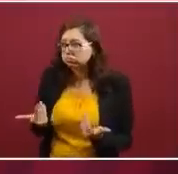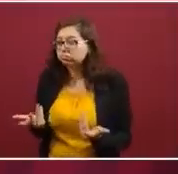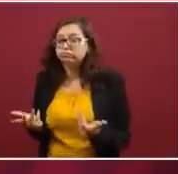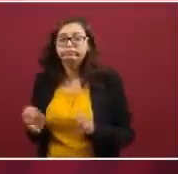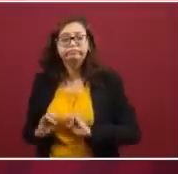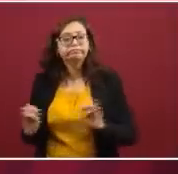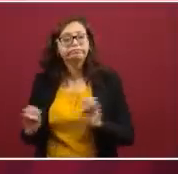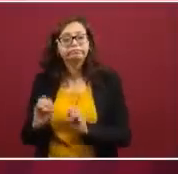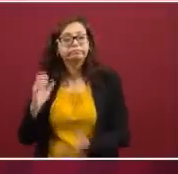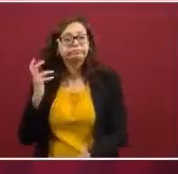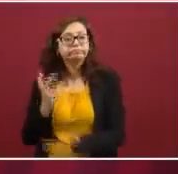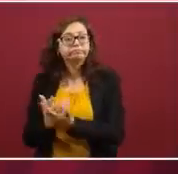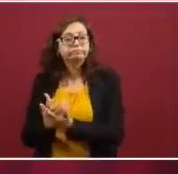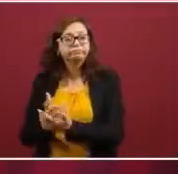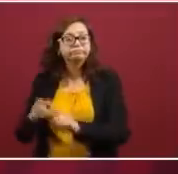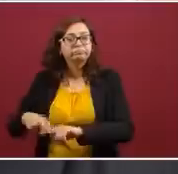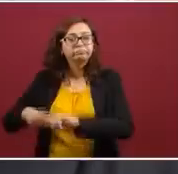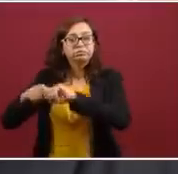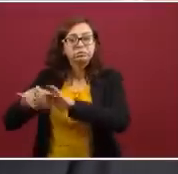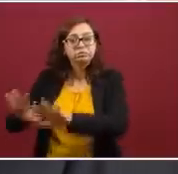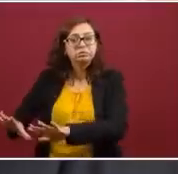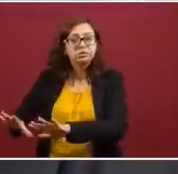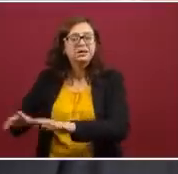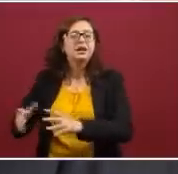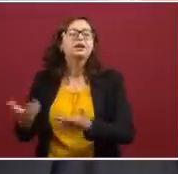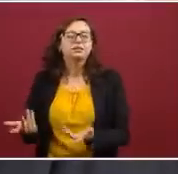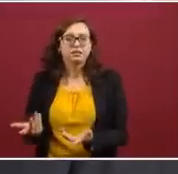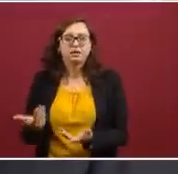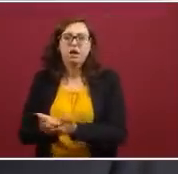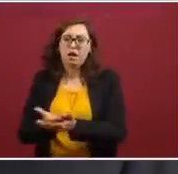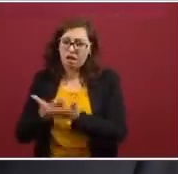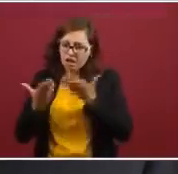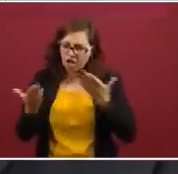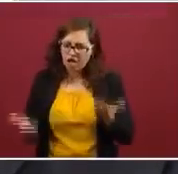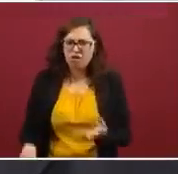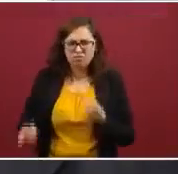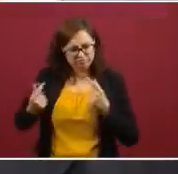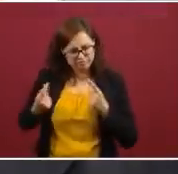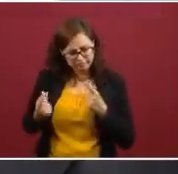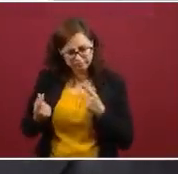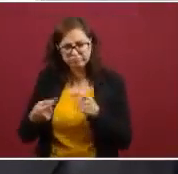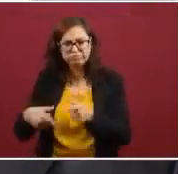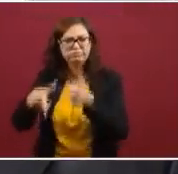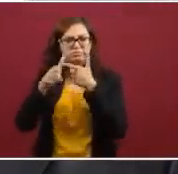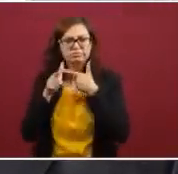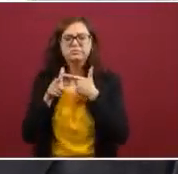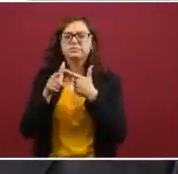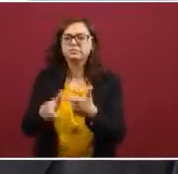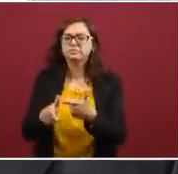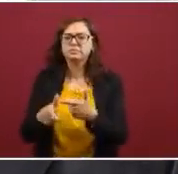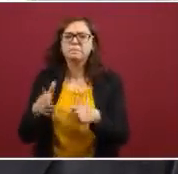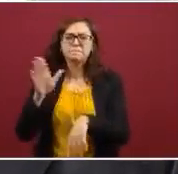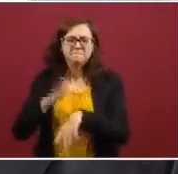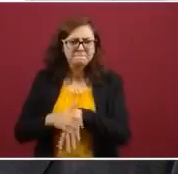la producción, vamos a tener materia prima,